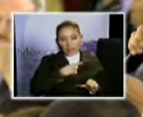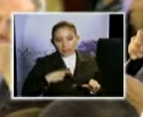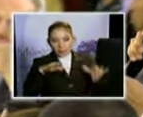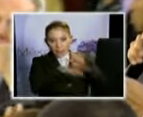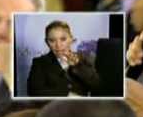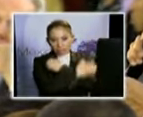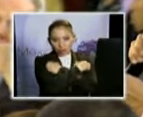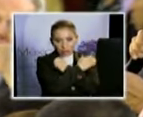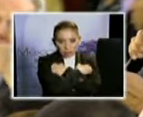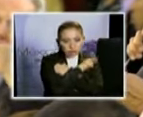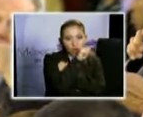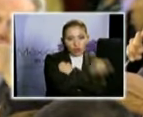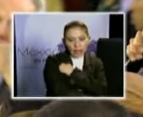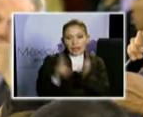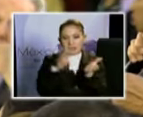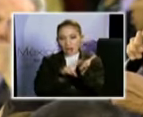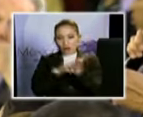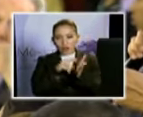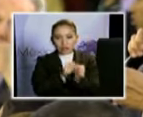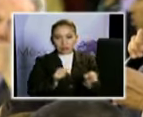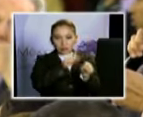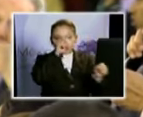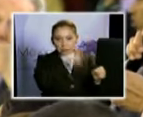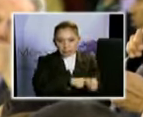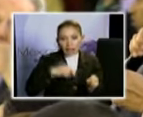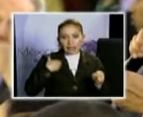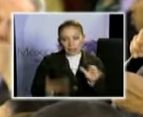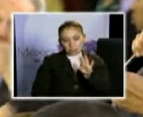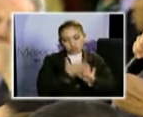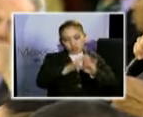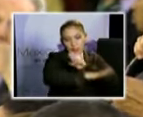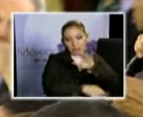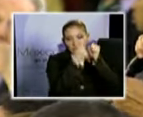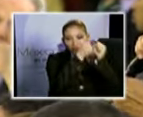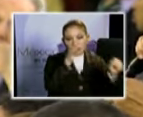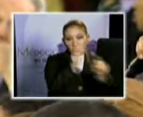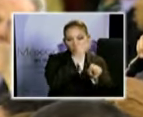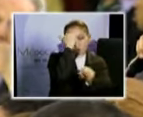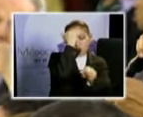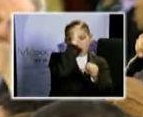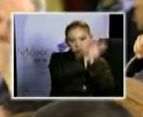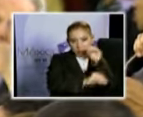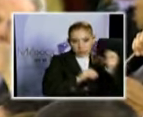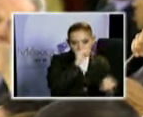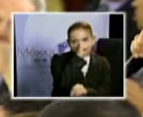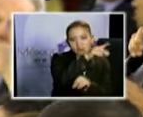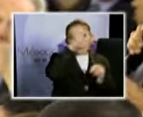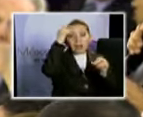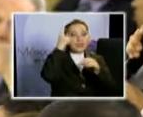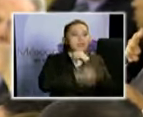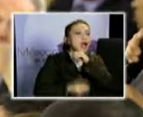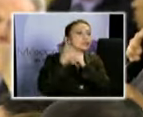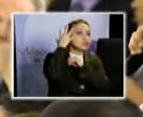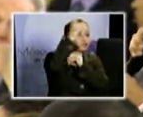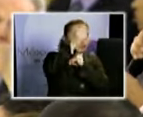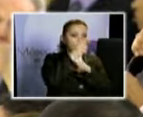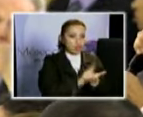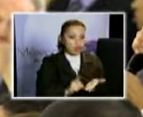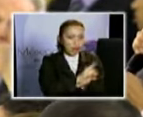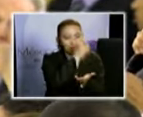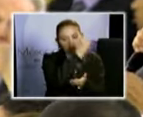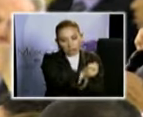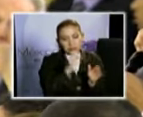en la educación y los valores sociales que construyan una base sólida de conocimiento sobre los efectos de las drogas. Creo